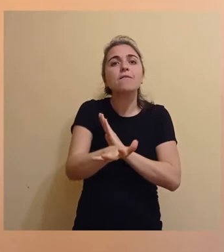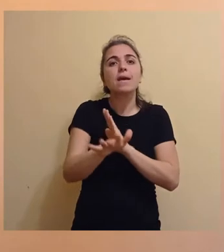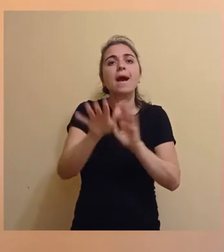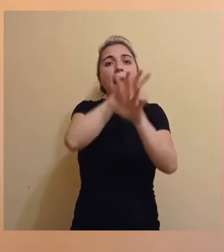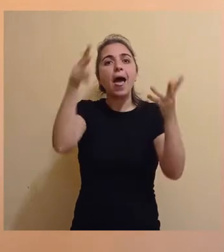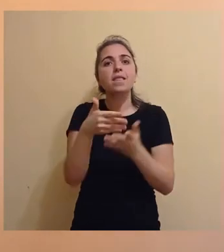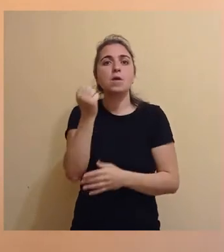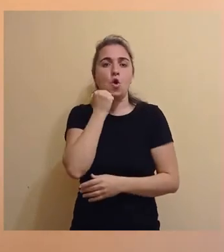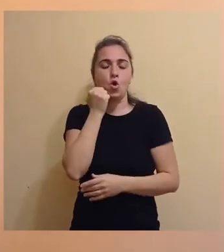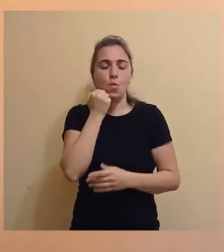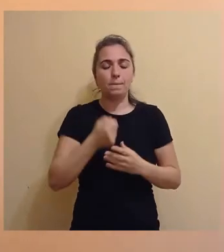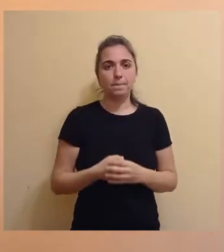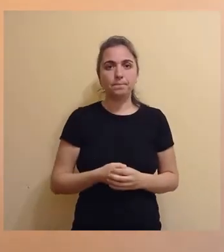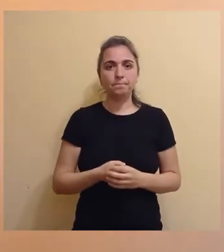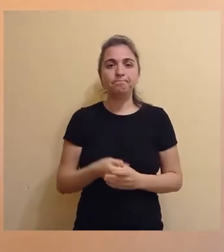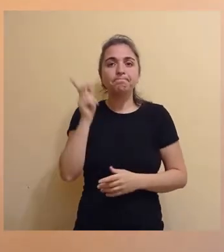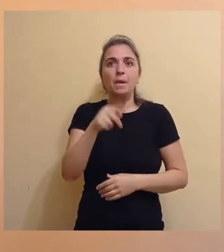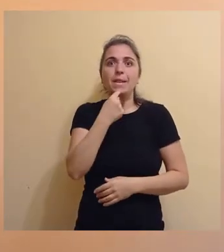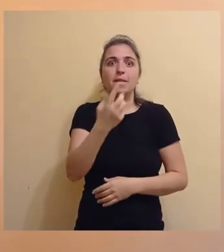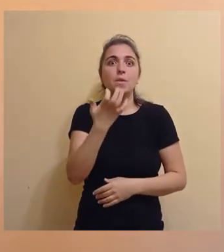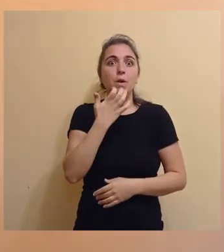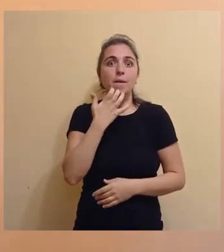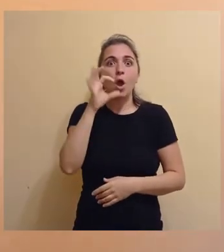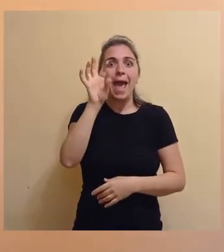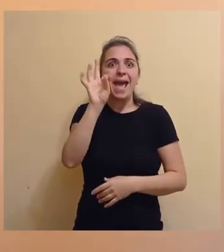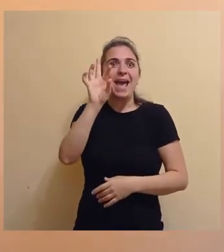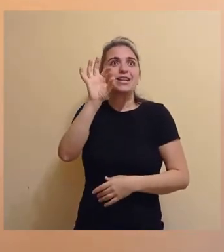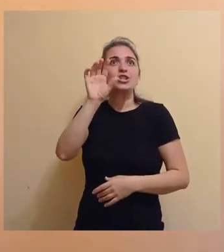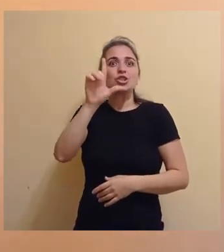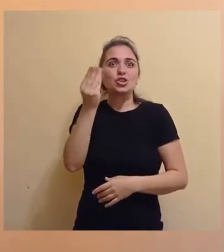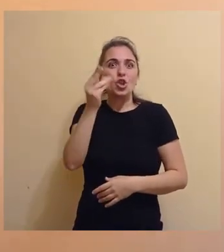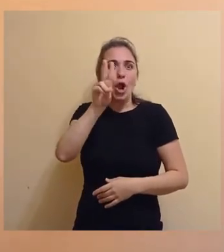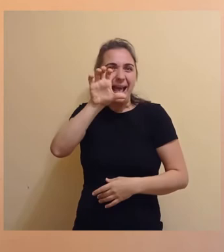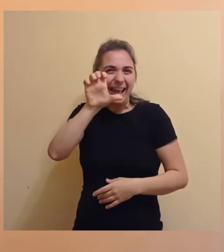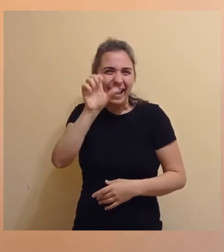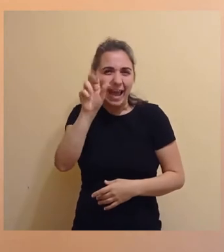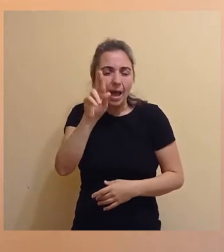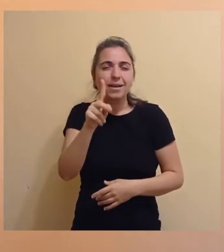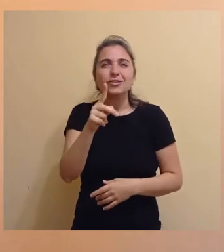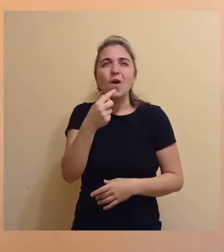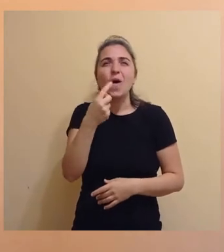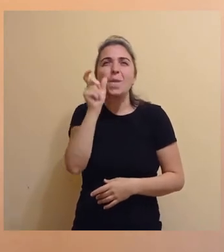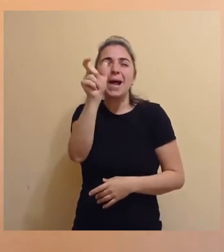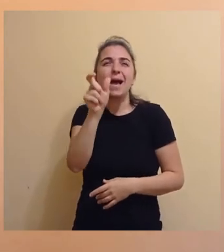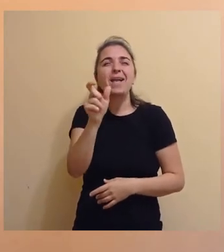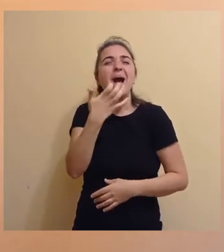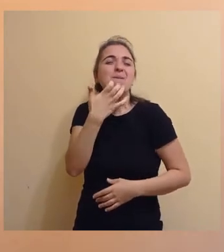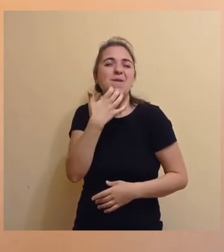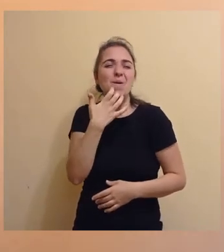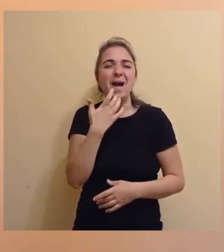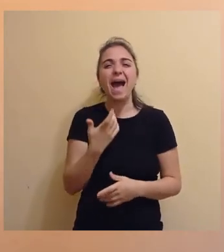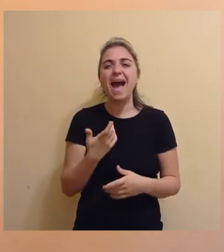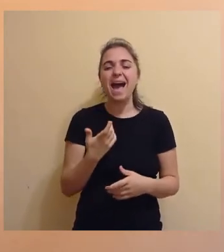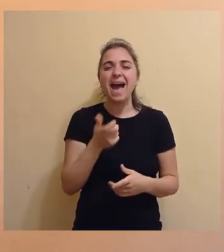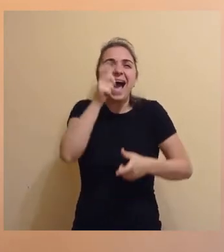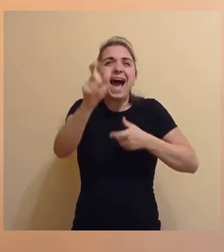el cibergrooming. Después podríamos hablar del stalkear, ¿no? Que es una palabra que utilizamos mucho